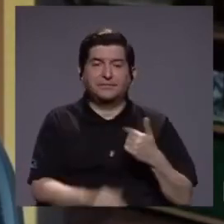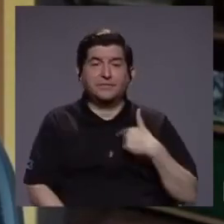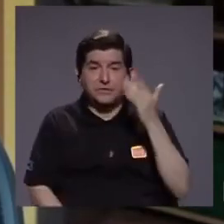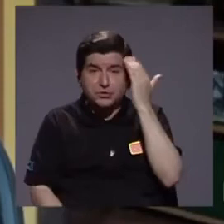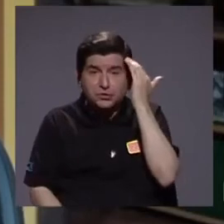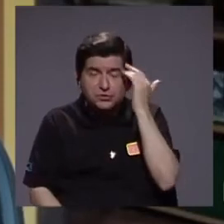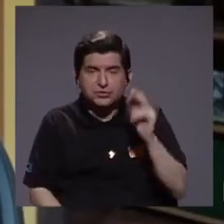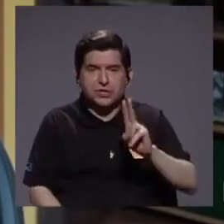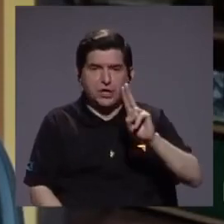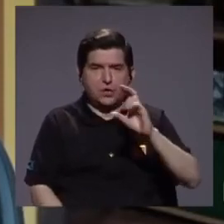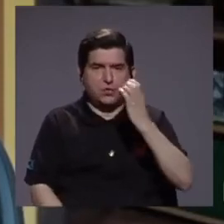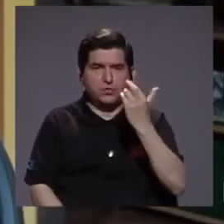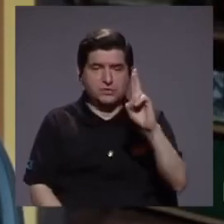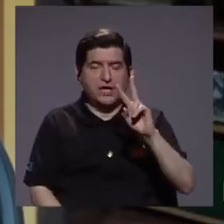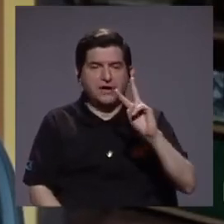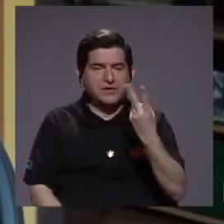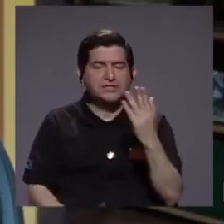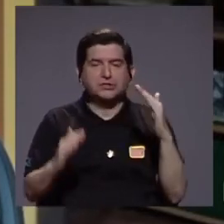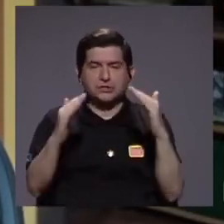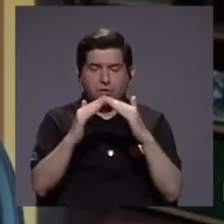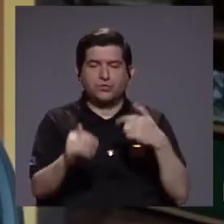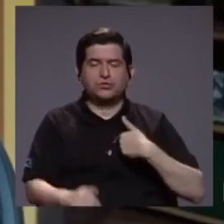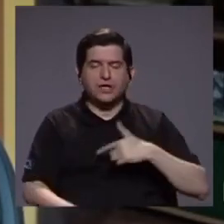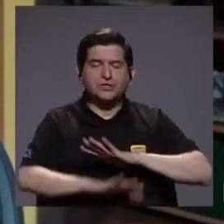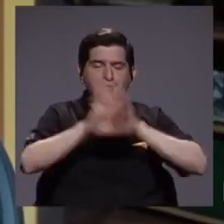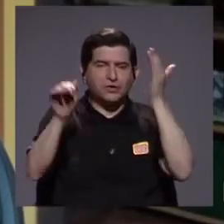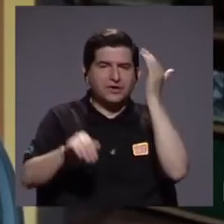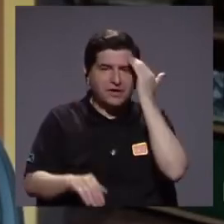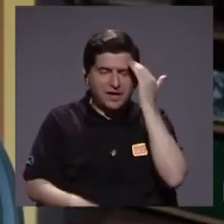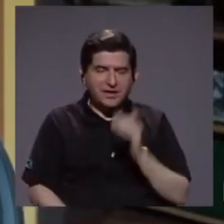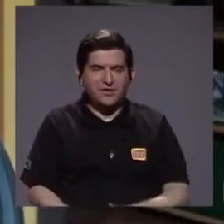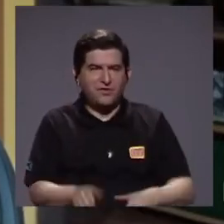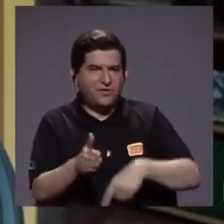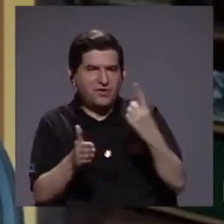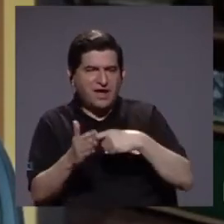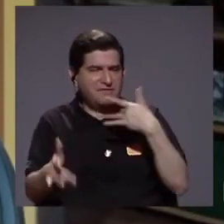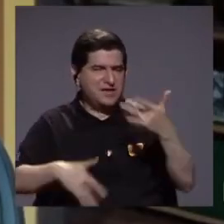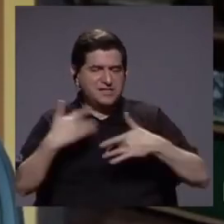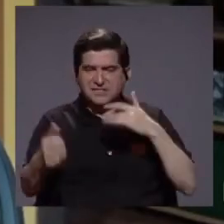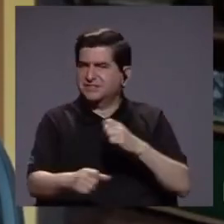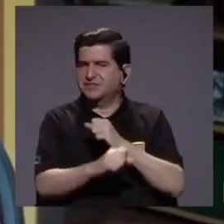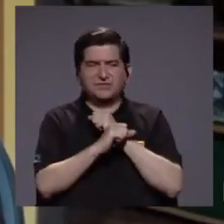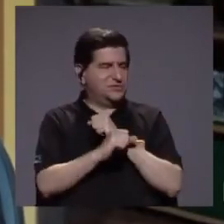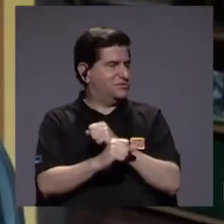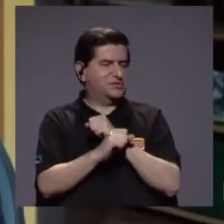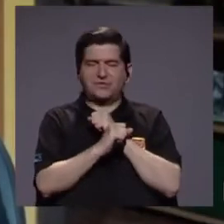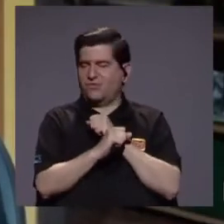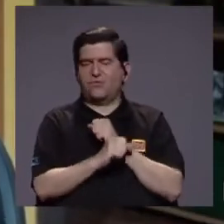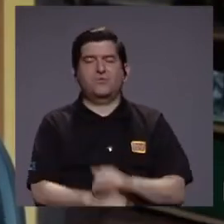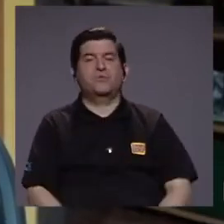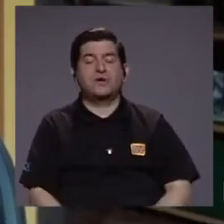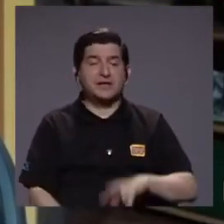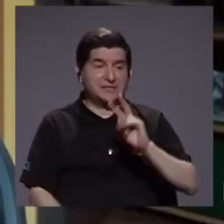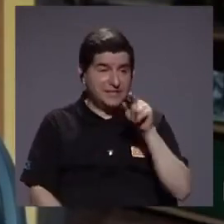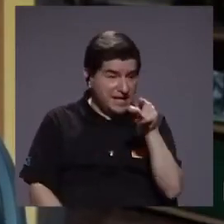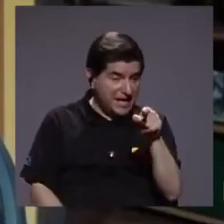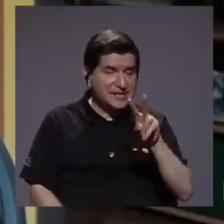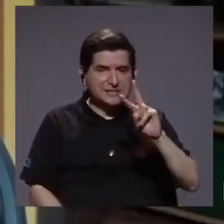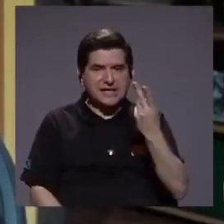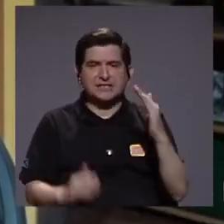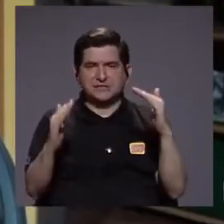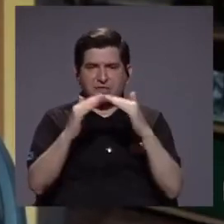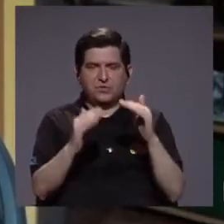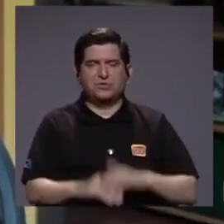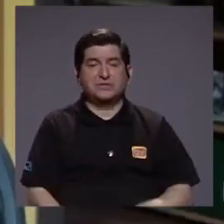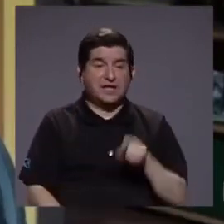la Universidad de Costa Rica es su segunda casa, aunque tengo claro que muchas veces no se sienten seguras en su segunda casa y